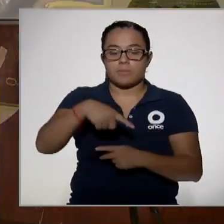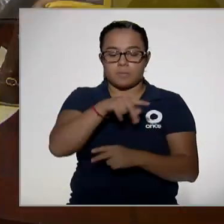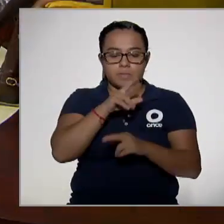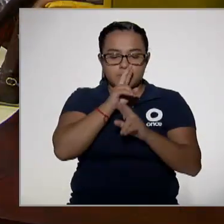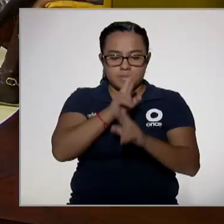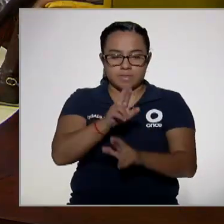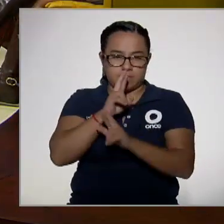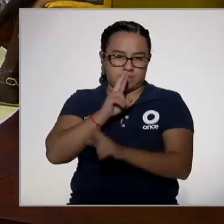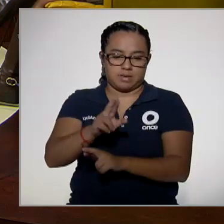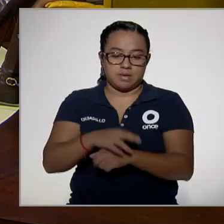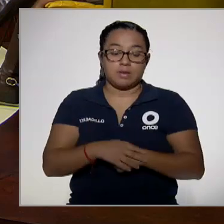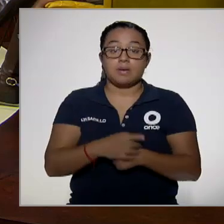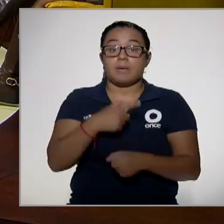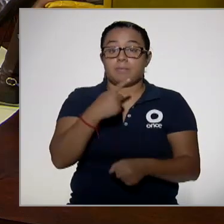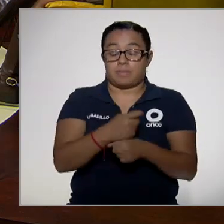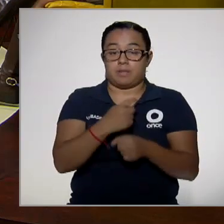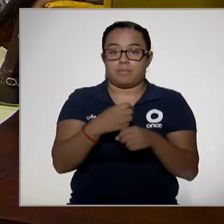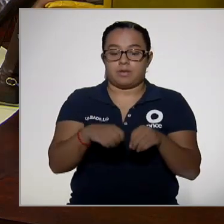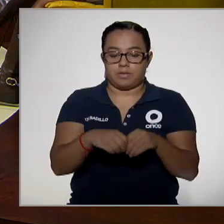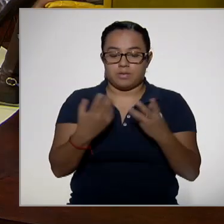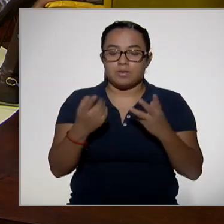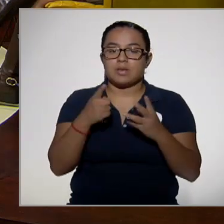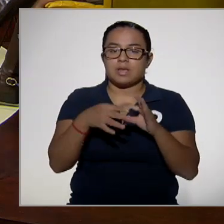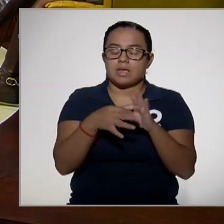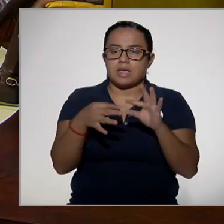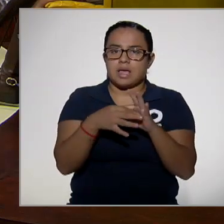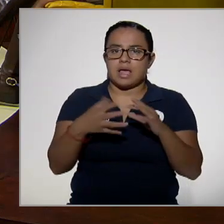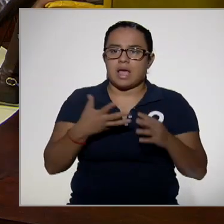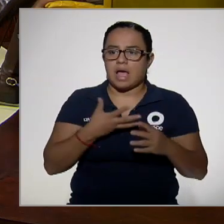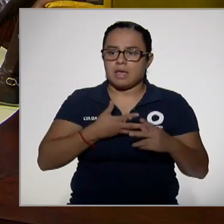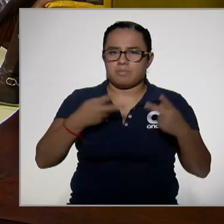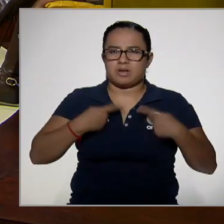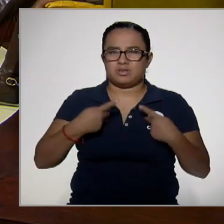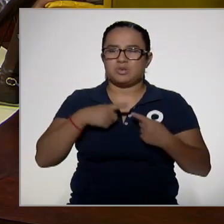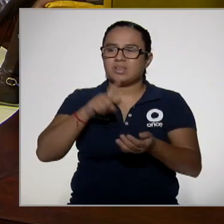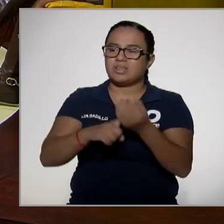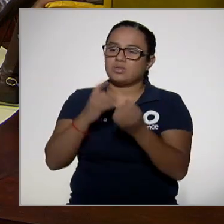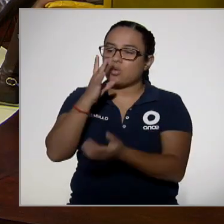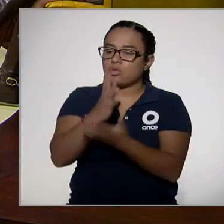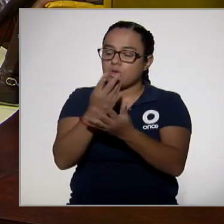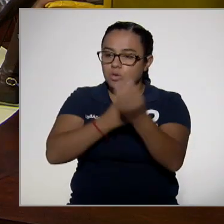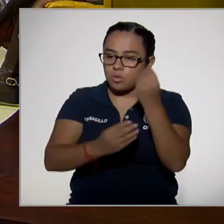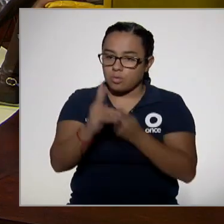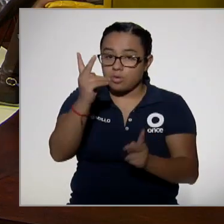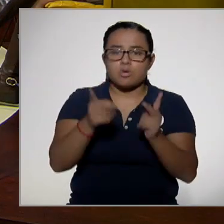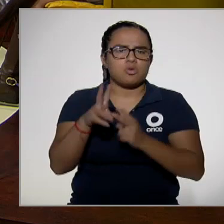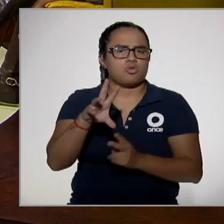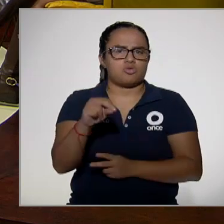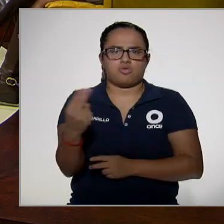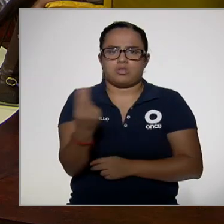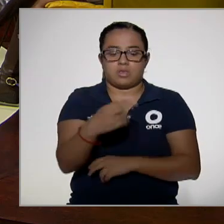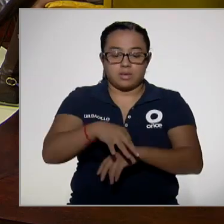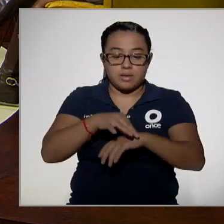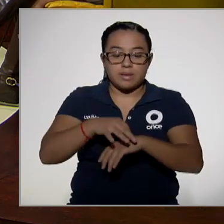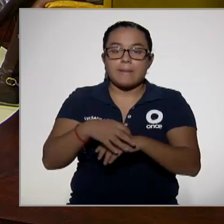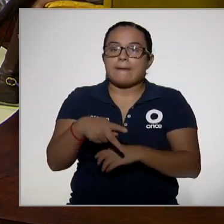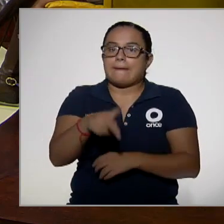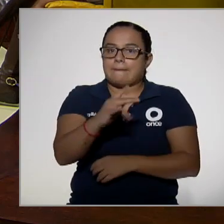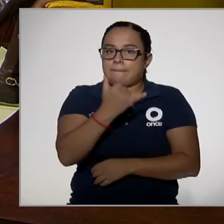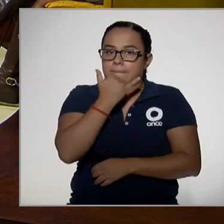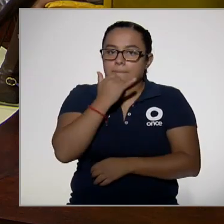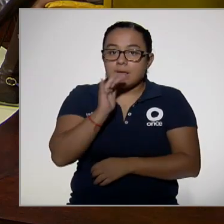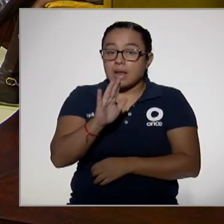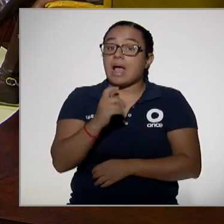la gente que nos ha escrito primero que nada quiero aclarar nos han hablado gente vegana diciendo que no es necesaria la carne perdonen pero si hay